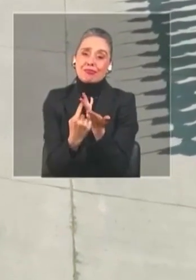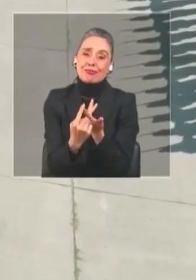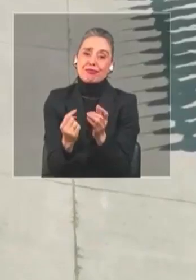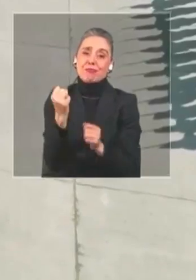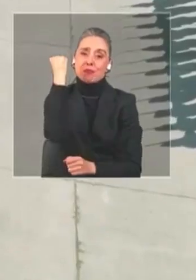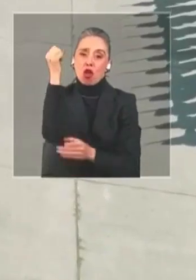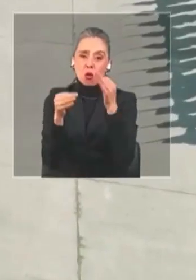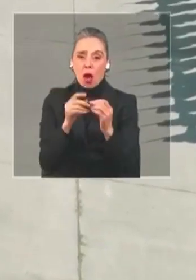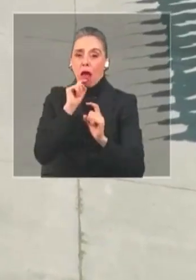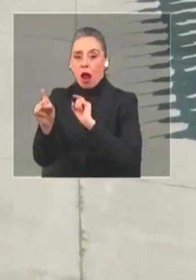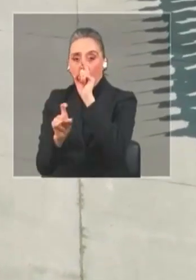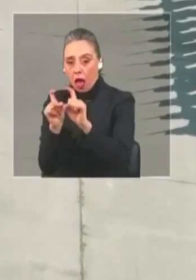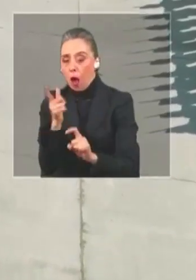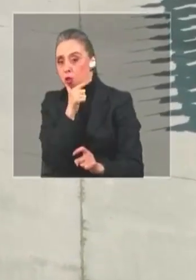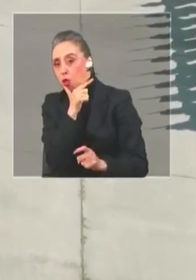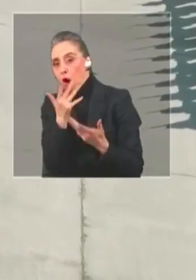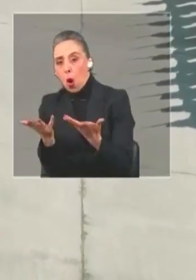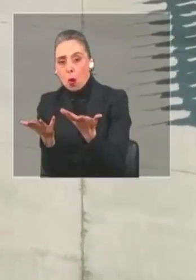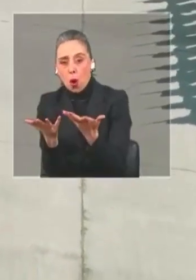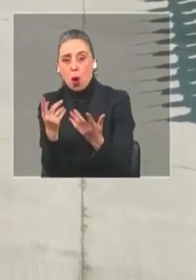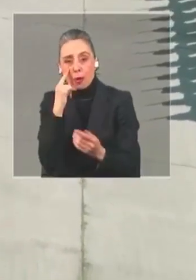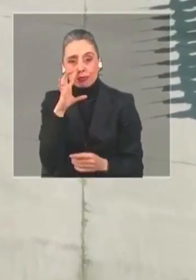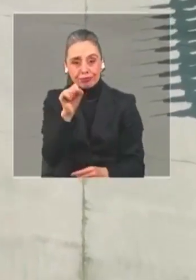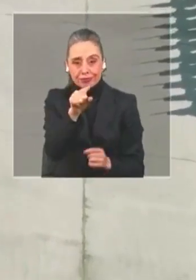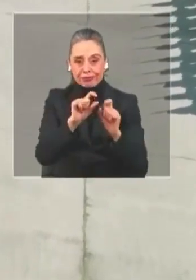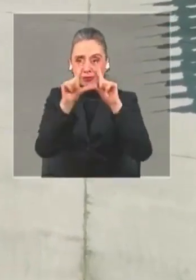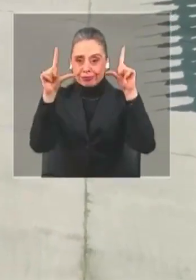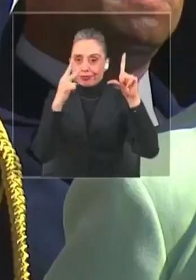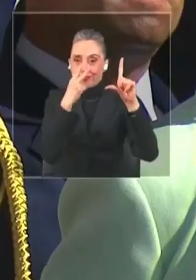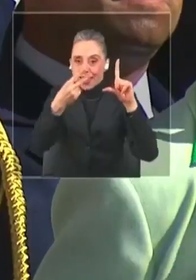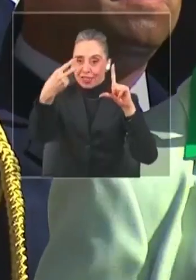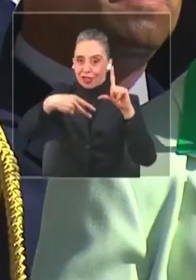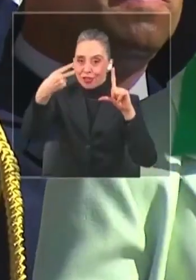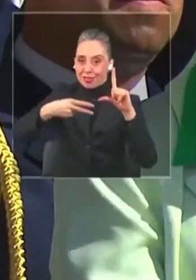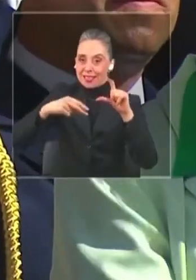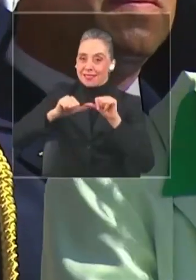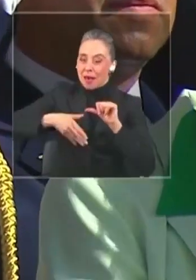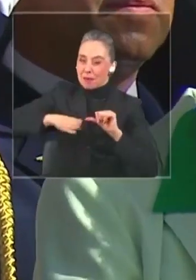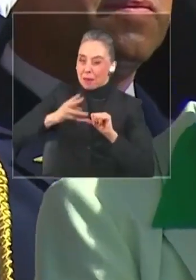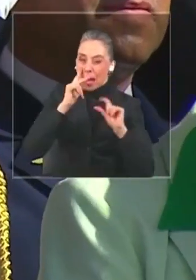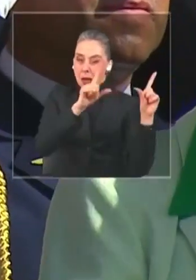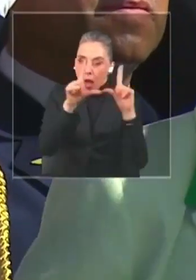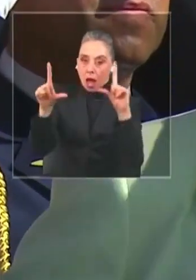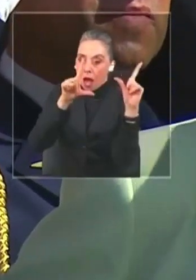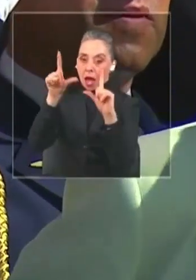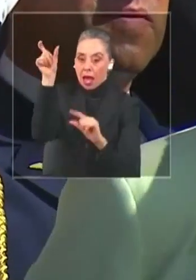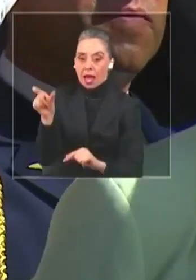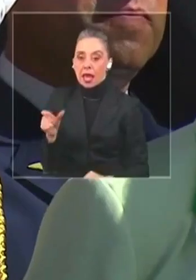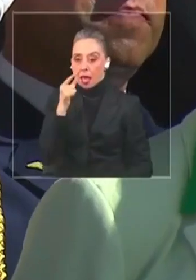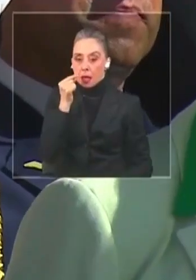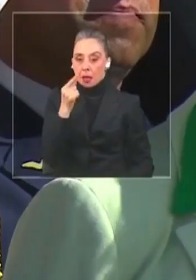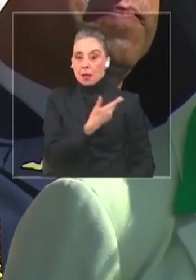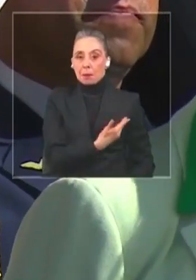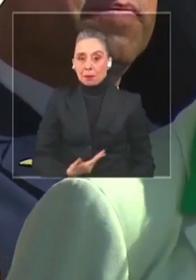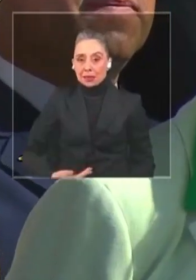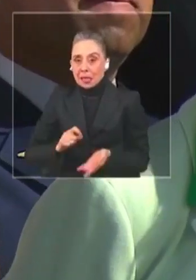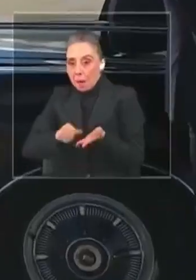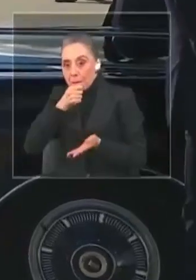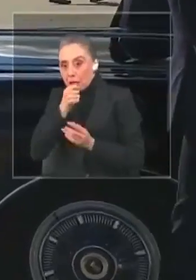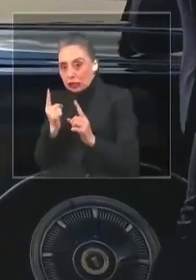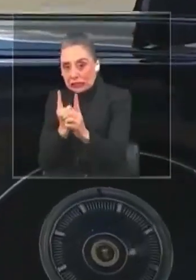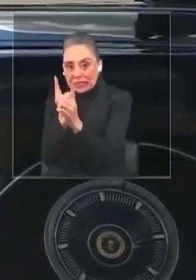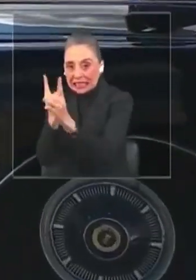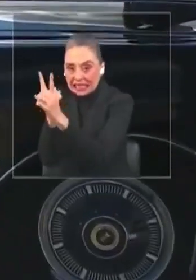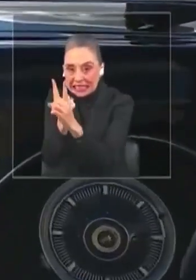las críticas, los cuestionamientos a raíz de casos que usted ve en las noticias permanentemente. Así que es un hombre que está siendo buscado por la prensa